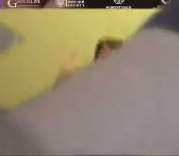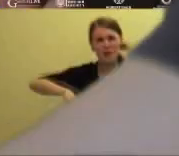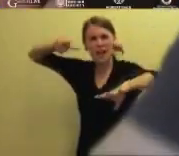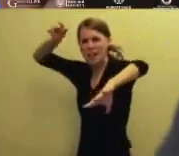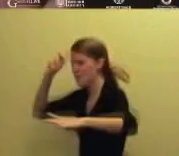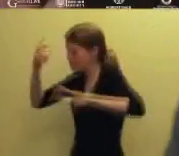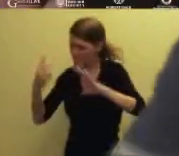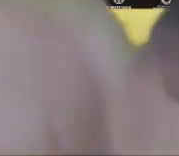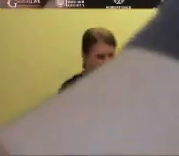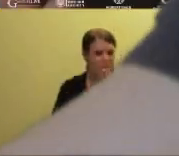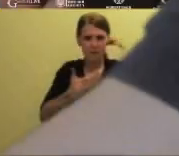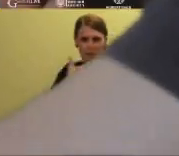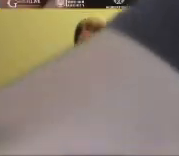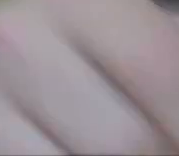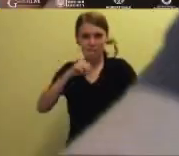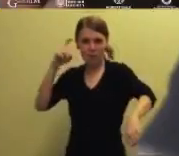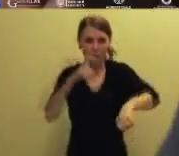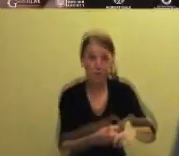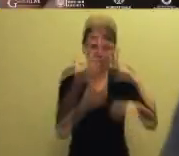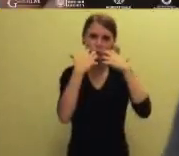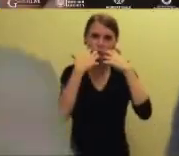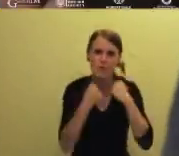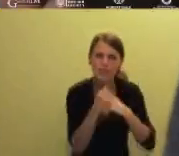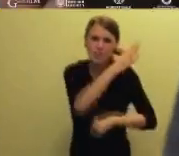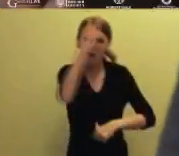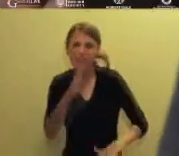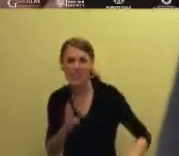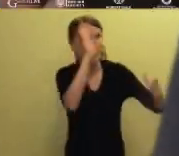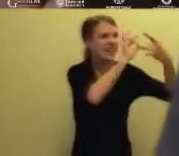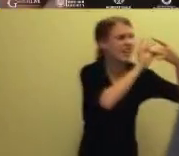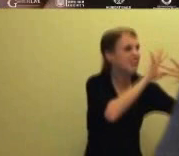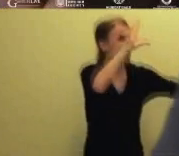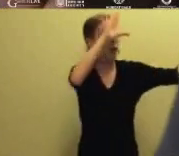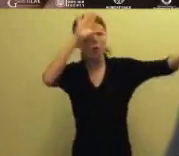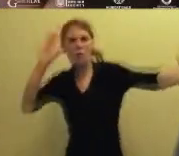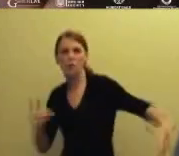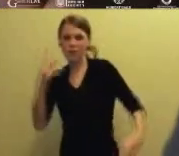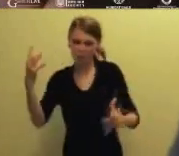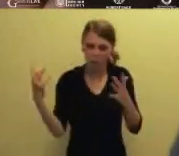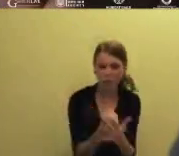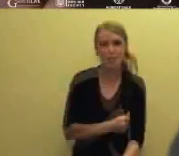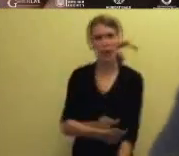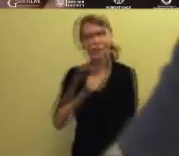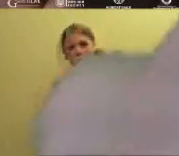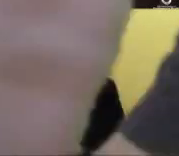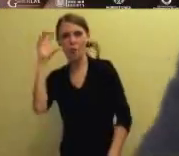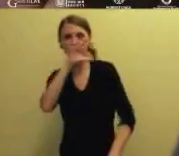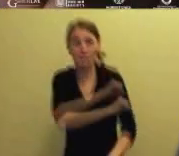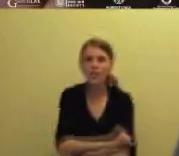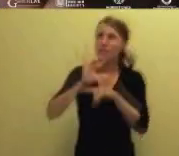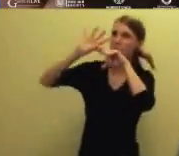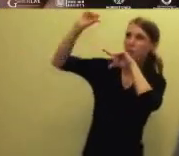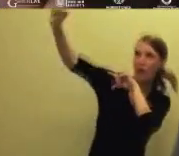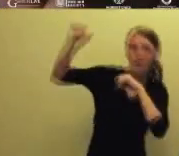eso te crees más inteligente o que es algo más que sabes más que alguien verdad al que le gusta la película con todo derecho obviamente no es un